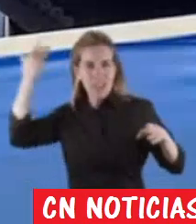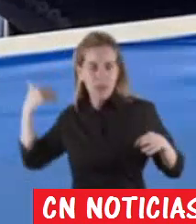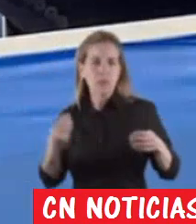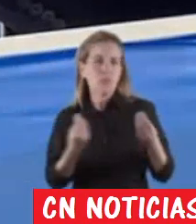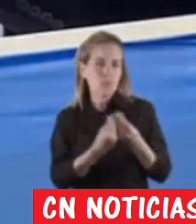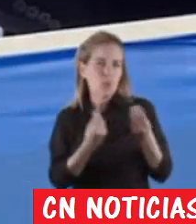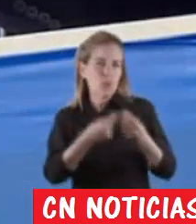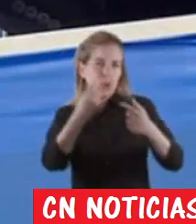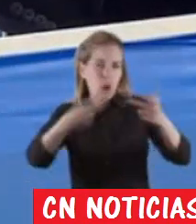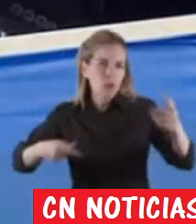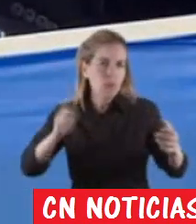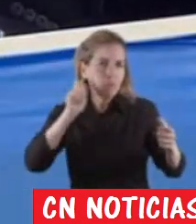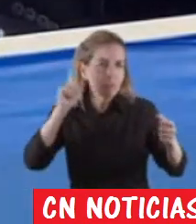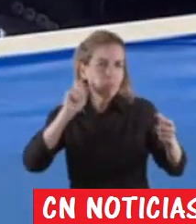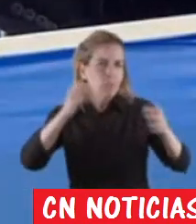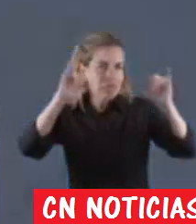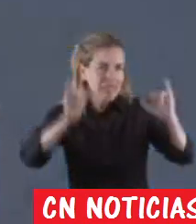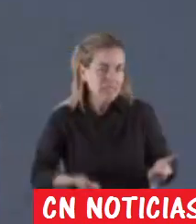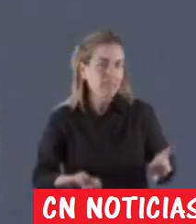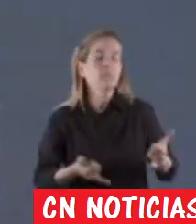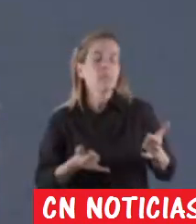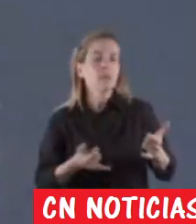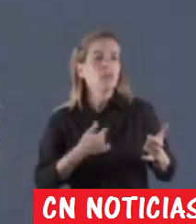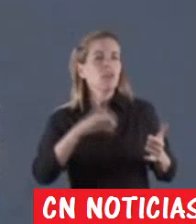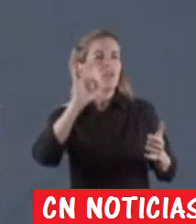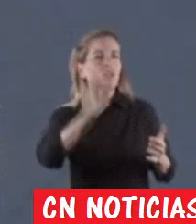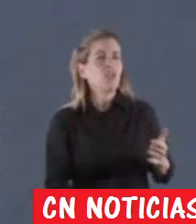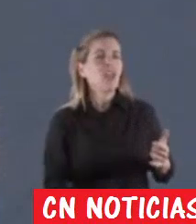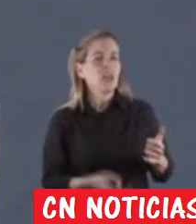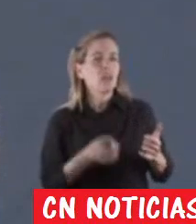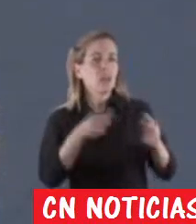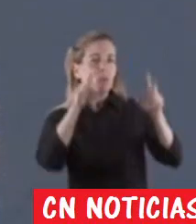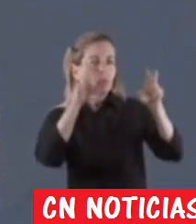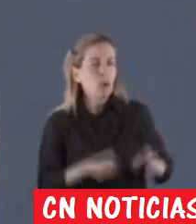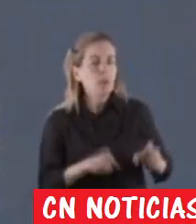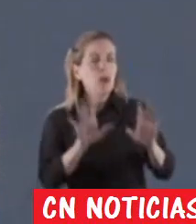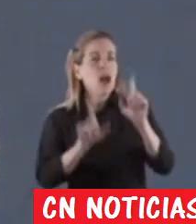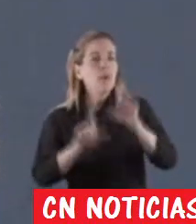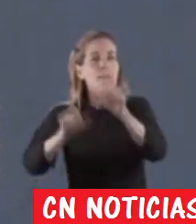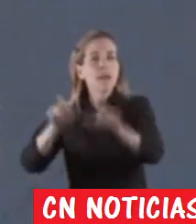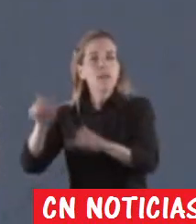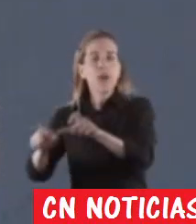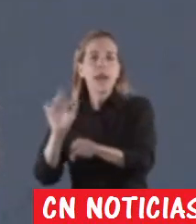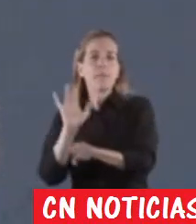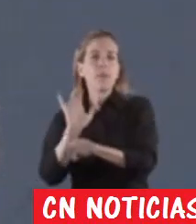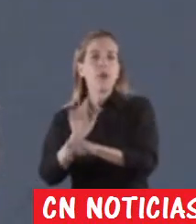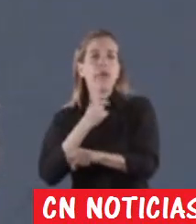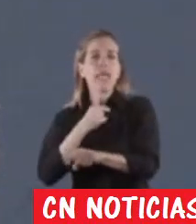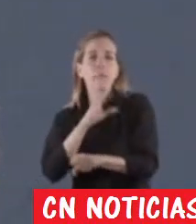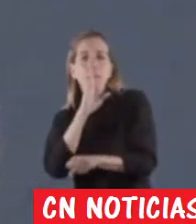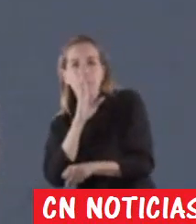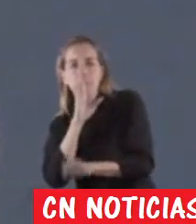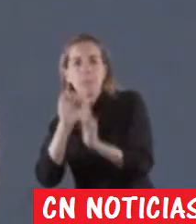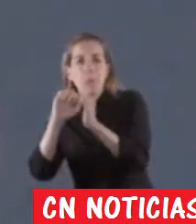rememorar. Soy consciente que muchas de esas cosas se ocupan de ocultarlas. Se ocupan de callarlas, se